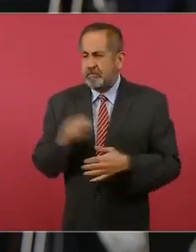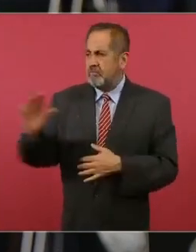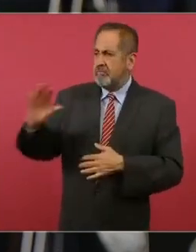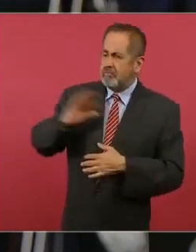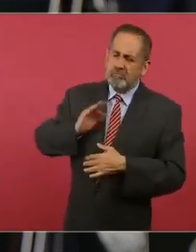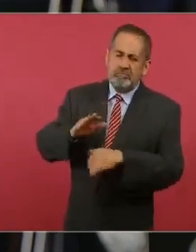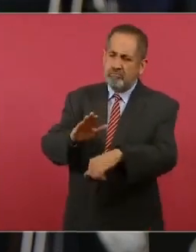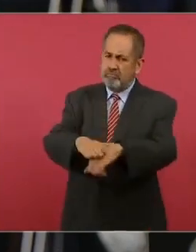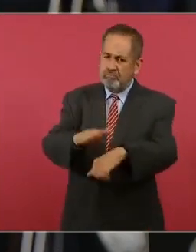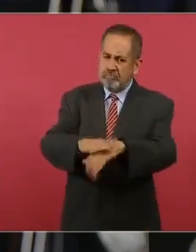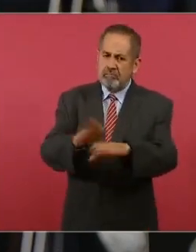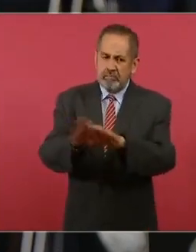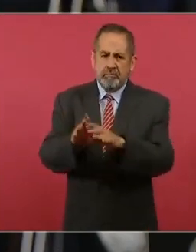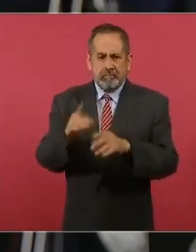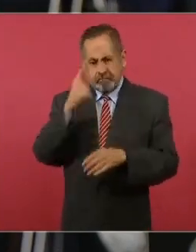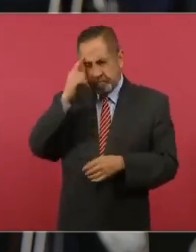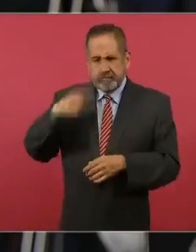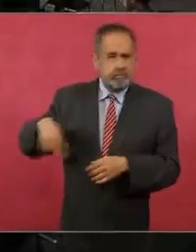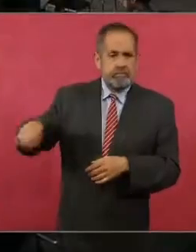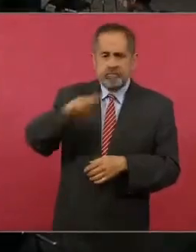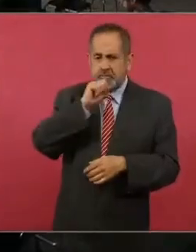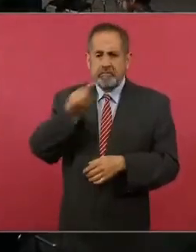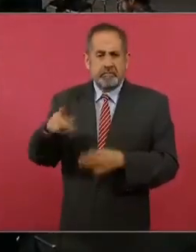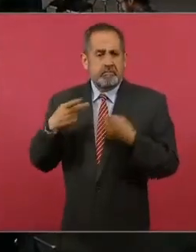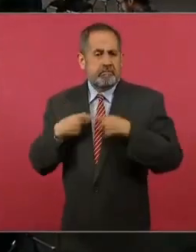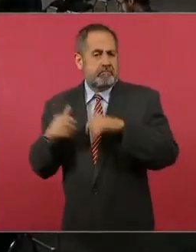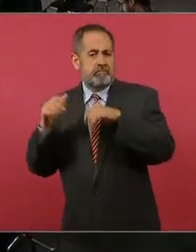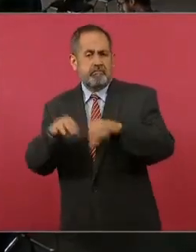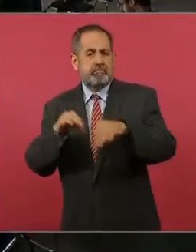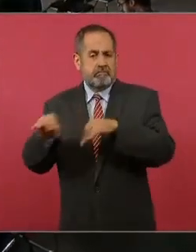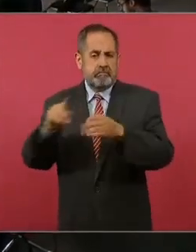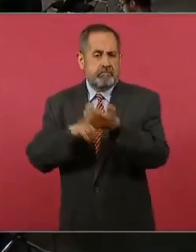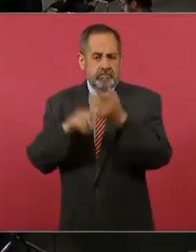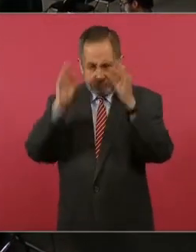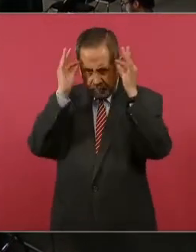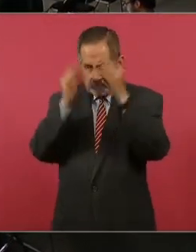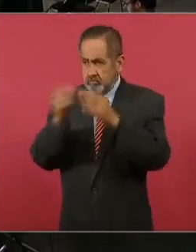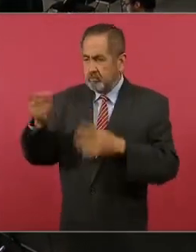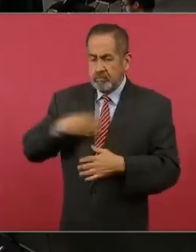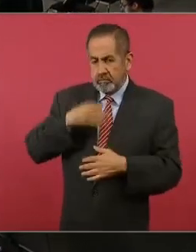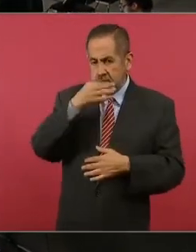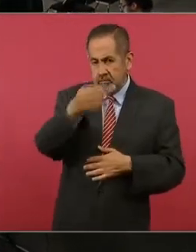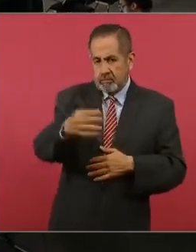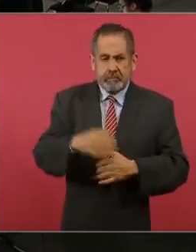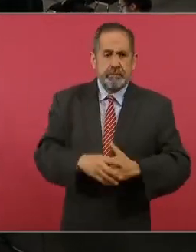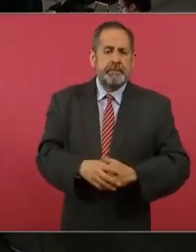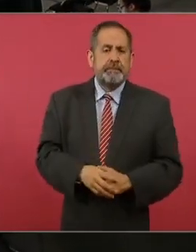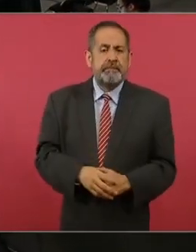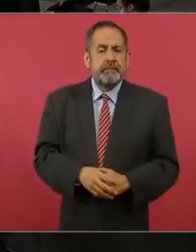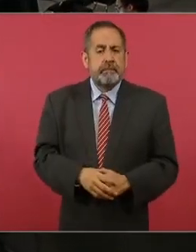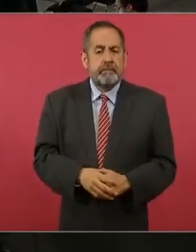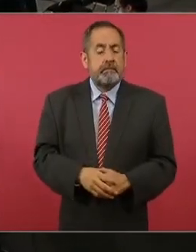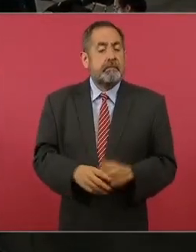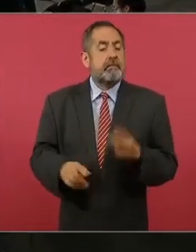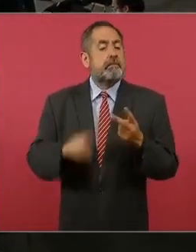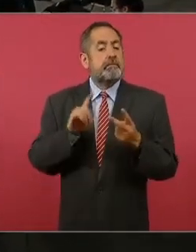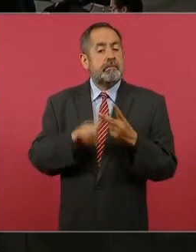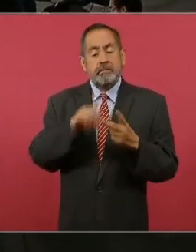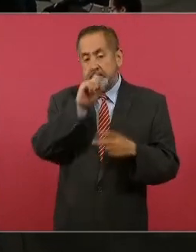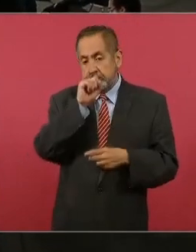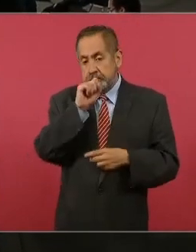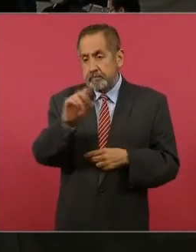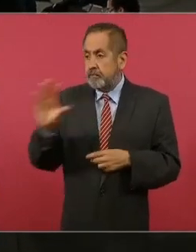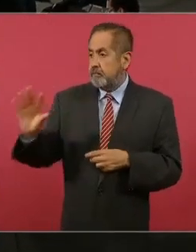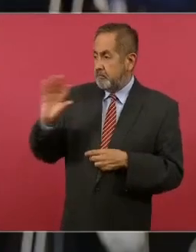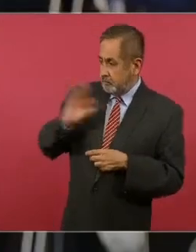que hacen los propios empleados aduanales, ¿no? Por otra parte, nos hicieron llegar